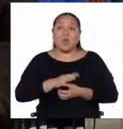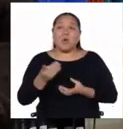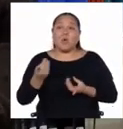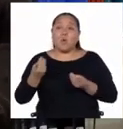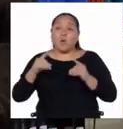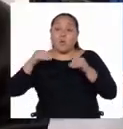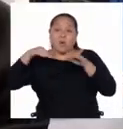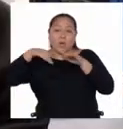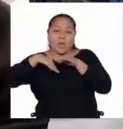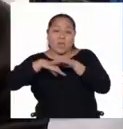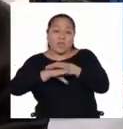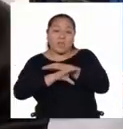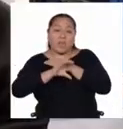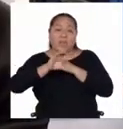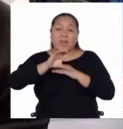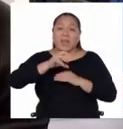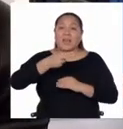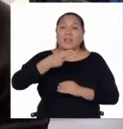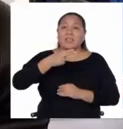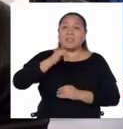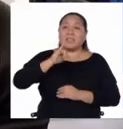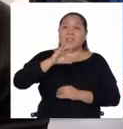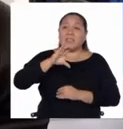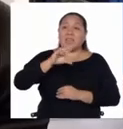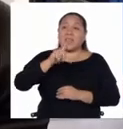de Chicla